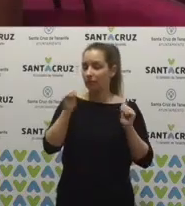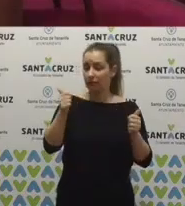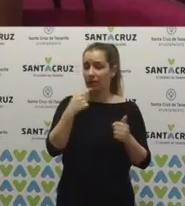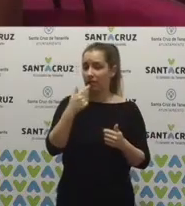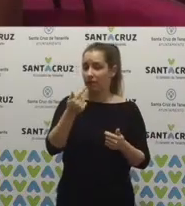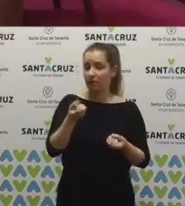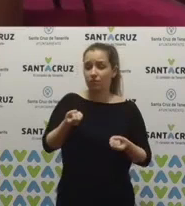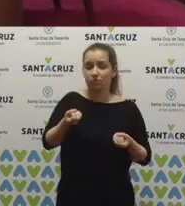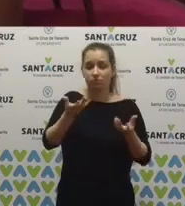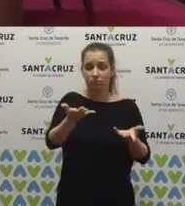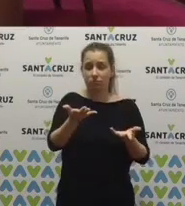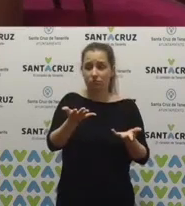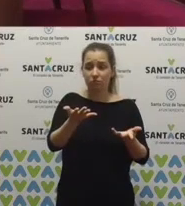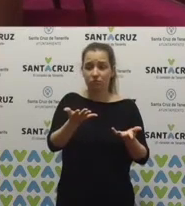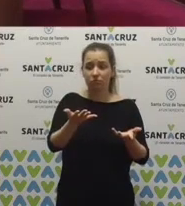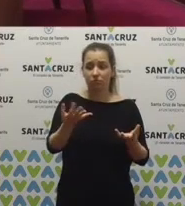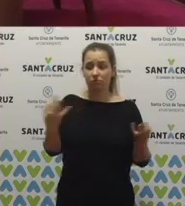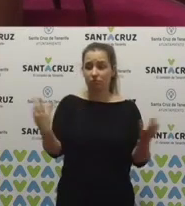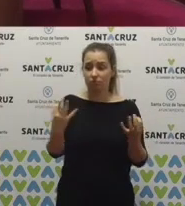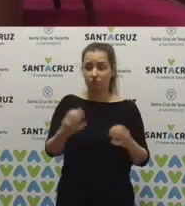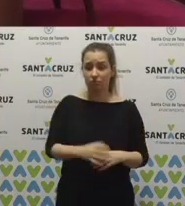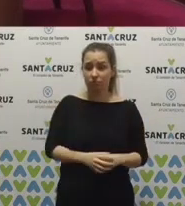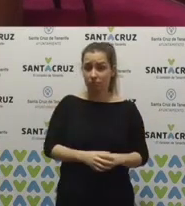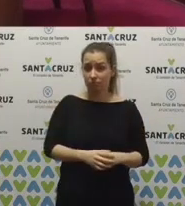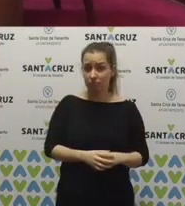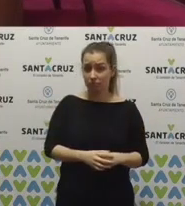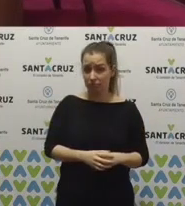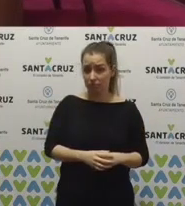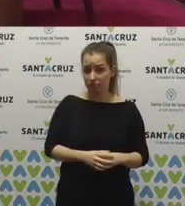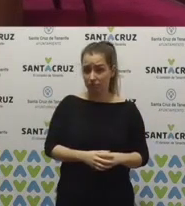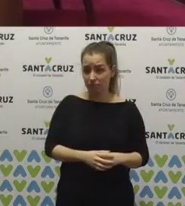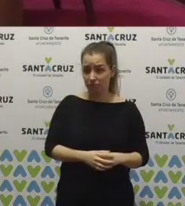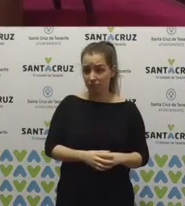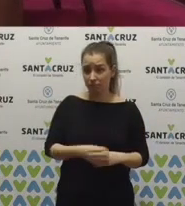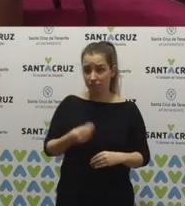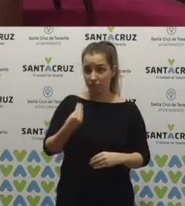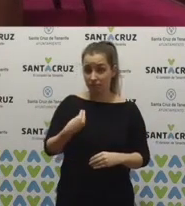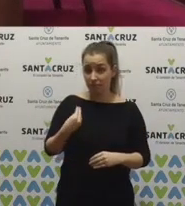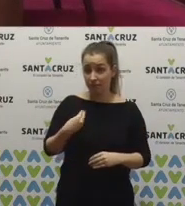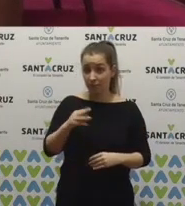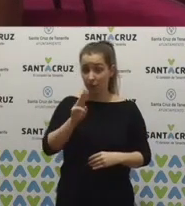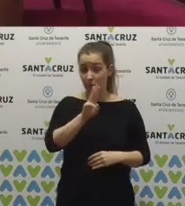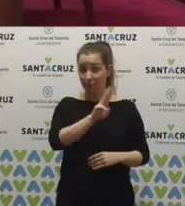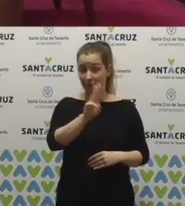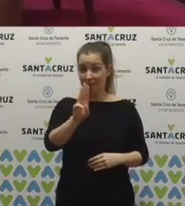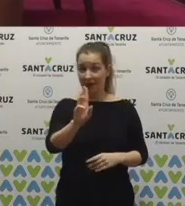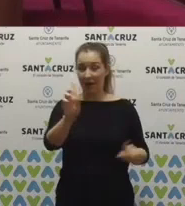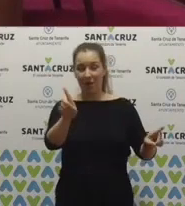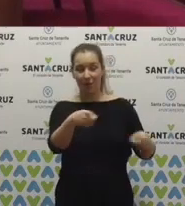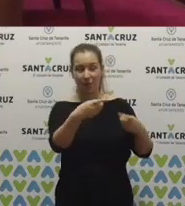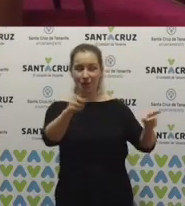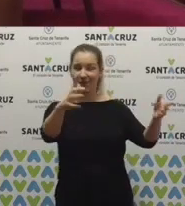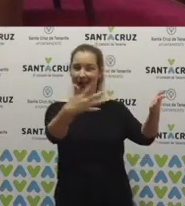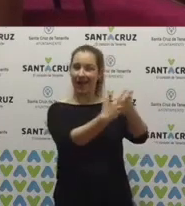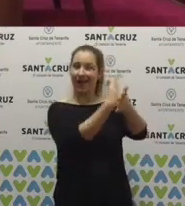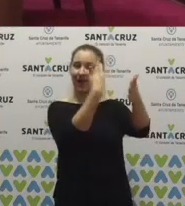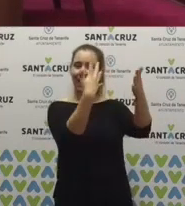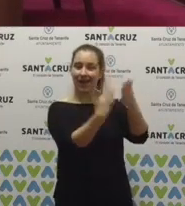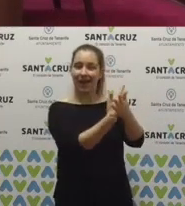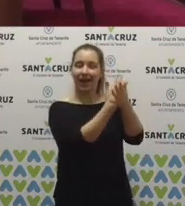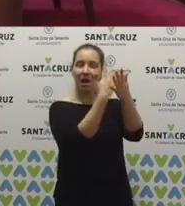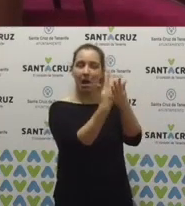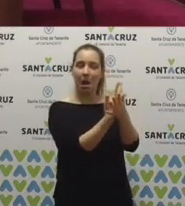la música de la pieza que nos propone el partido popular suena muy bien porque es recuperar